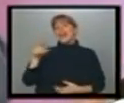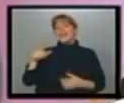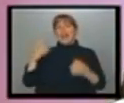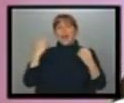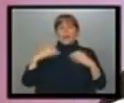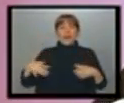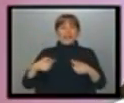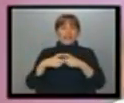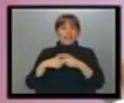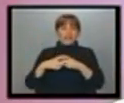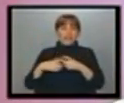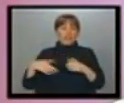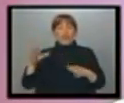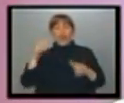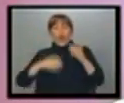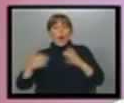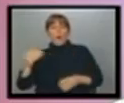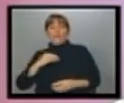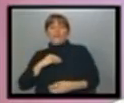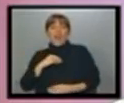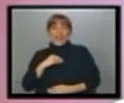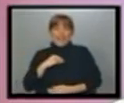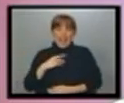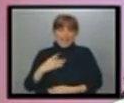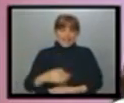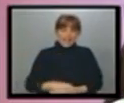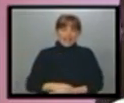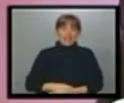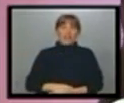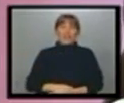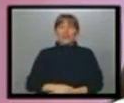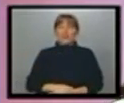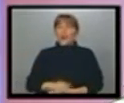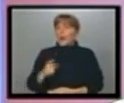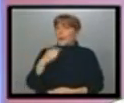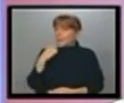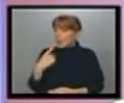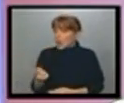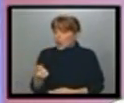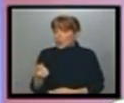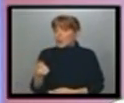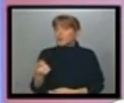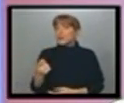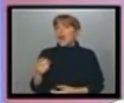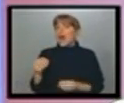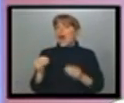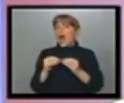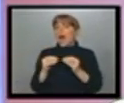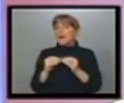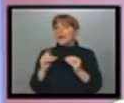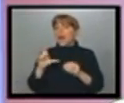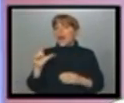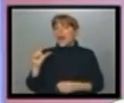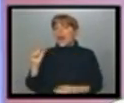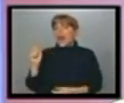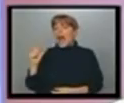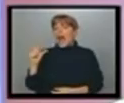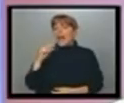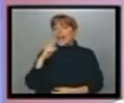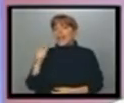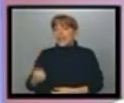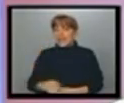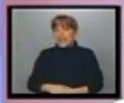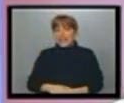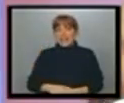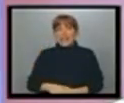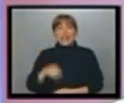las fanáticas. Bueno, todo lo que implica. Alguien le preguntó sobre su relación con Lali y alguien le preguntó y no le gustó mucho sobre por qué está